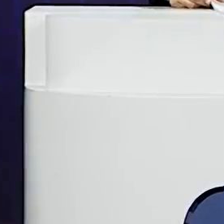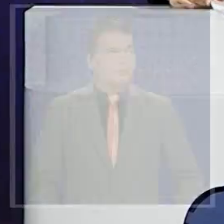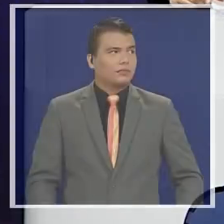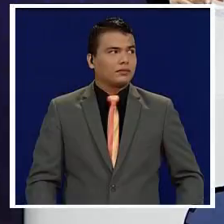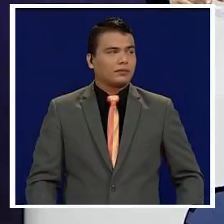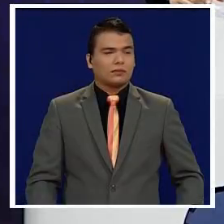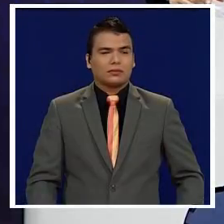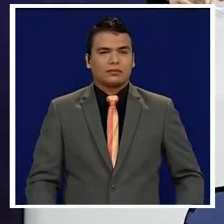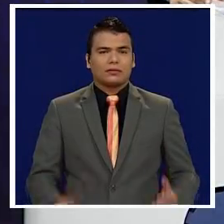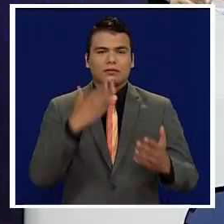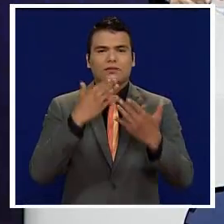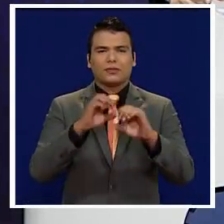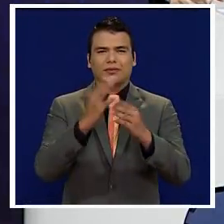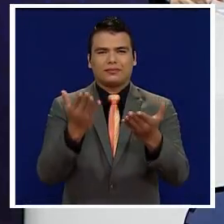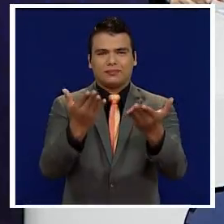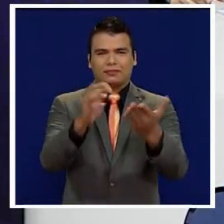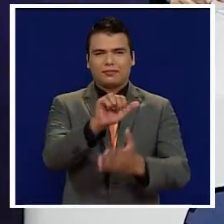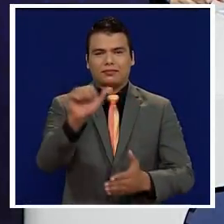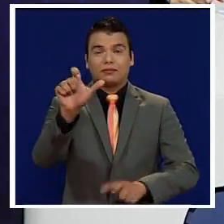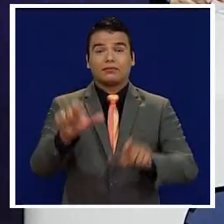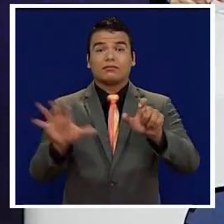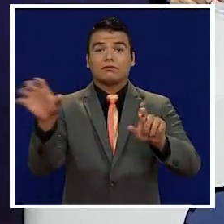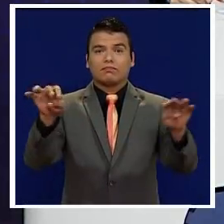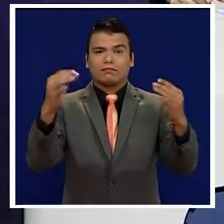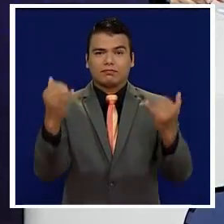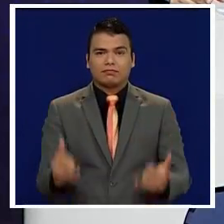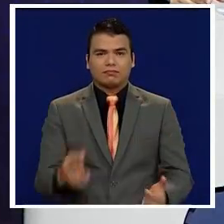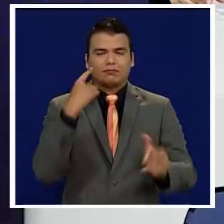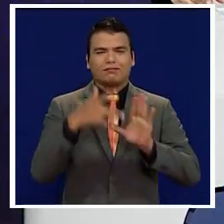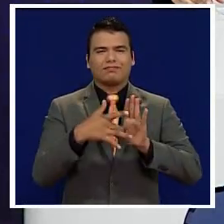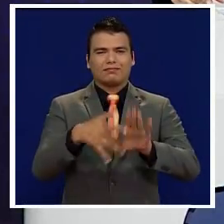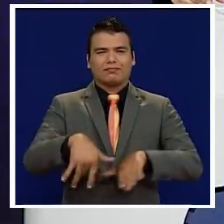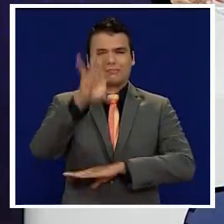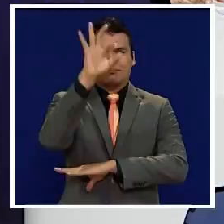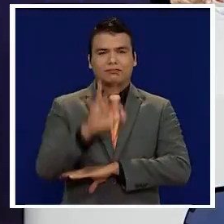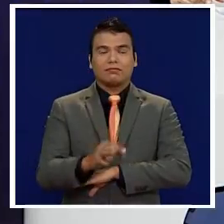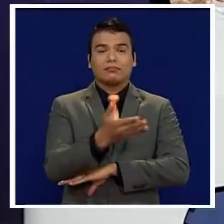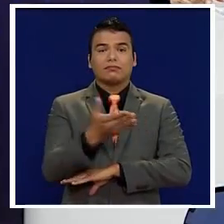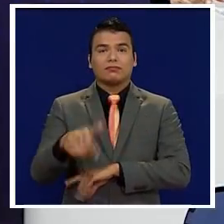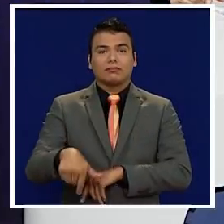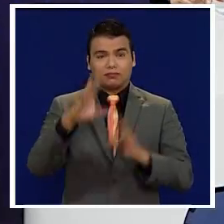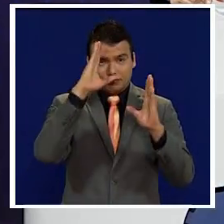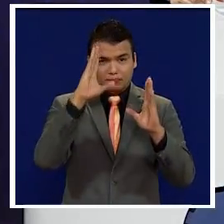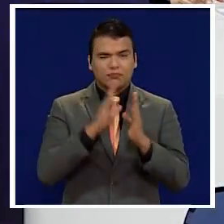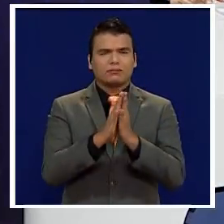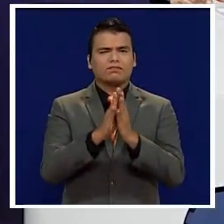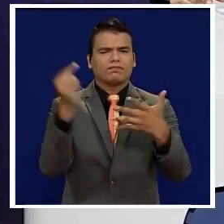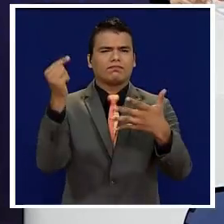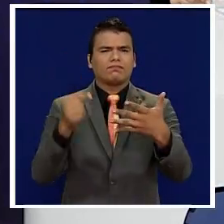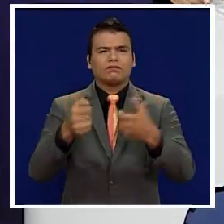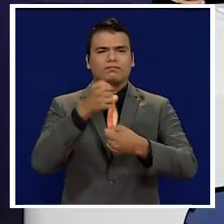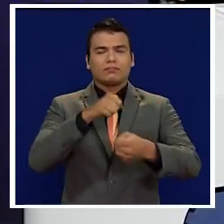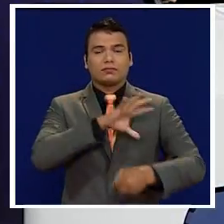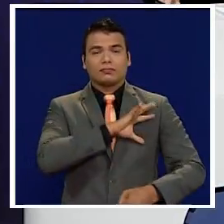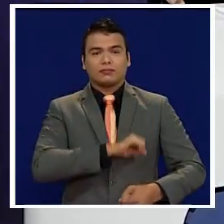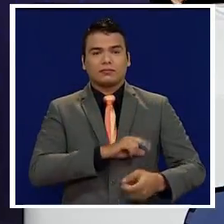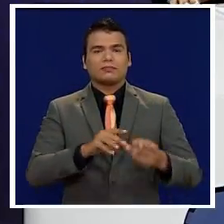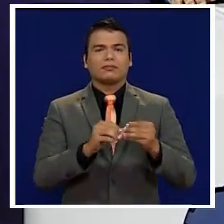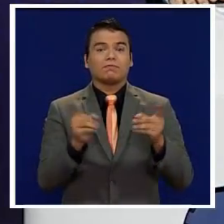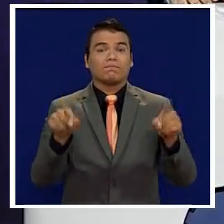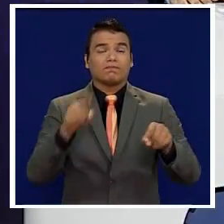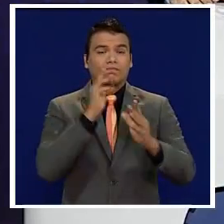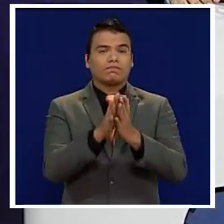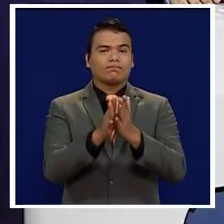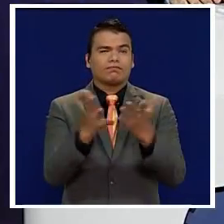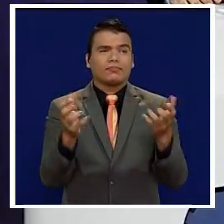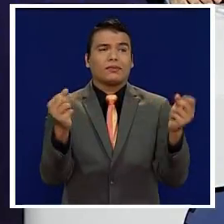días, Lina Marcela. Buenos días a todos los televidentes. Estamos en su canal regional de televisión. Atención, hoy tenemos noticias de Cali y